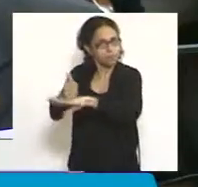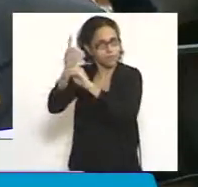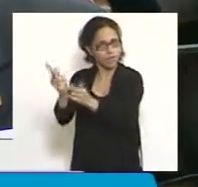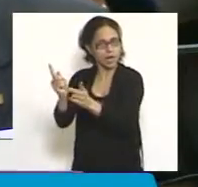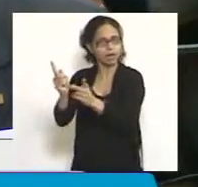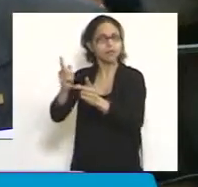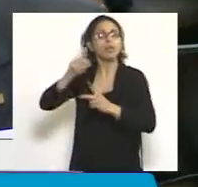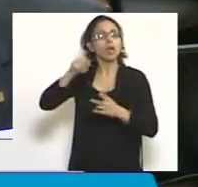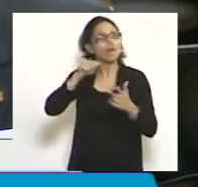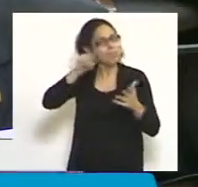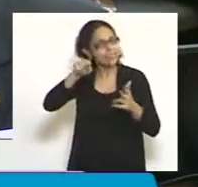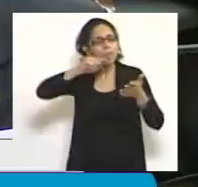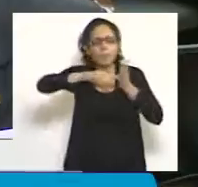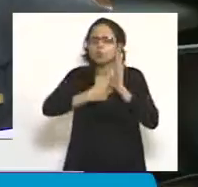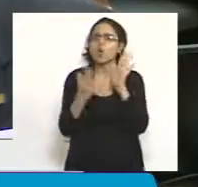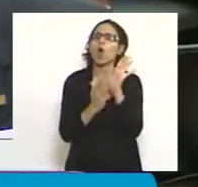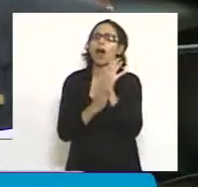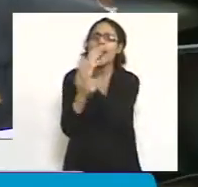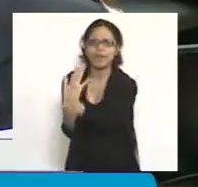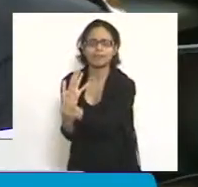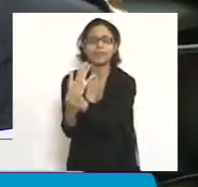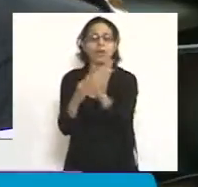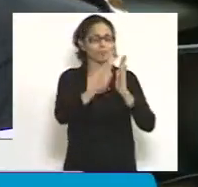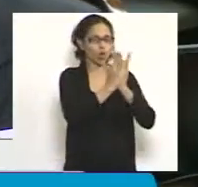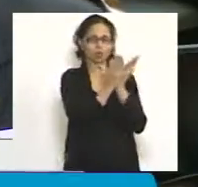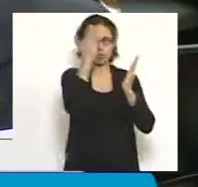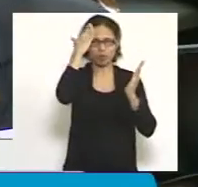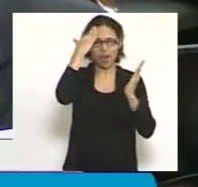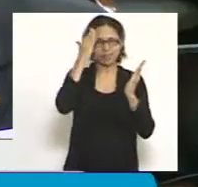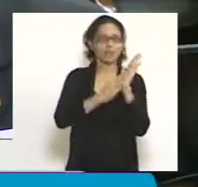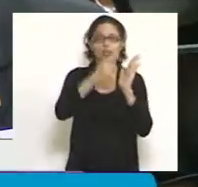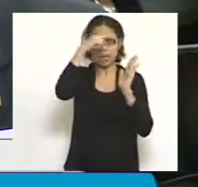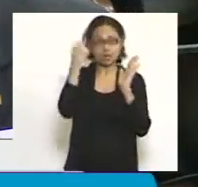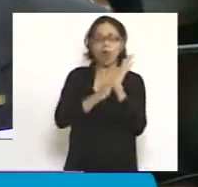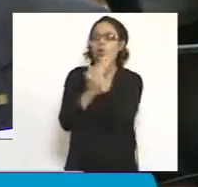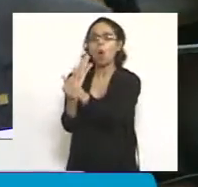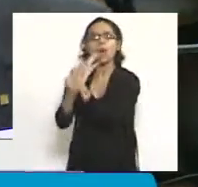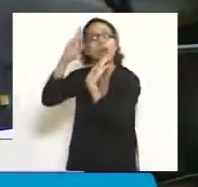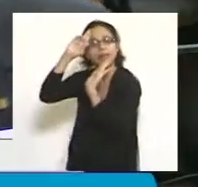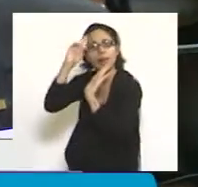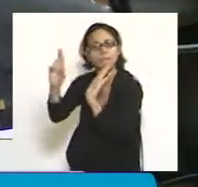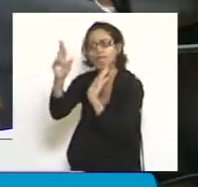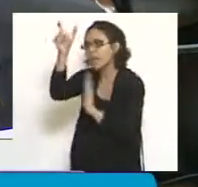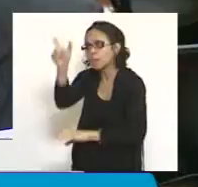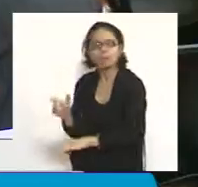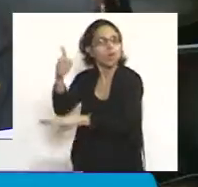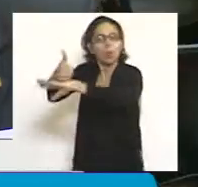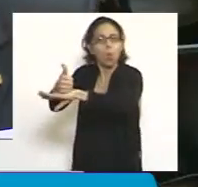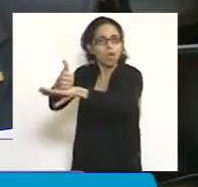las declaraciones y garantías más importantes que tiene la Constitución Nacional, que es respetar el juez natural.